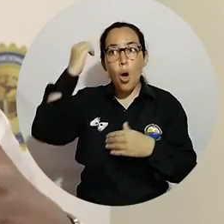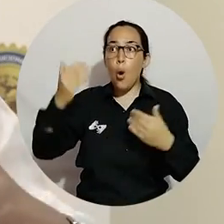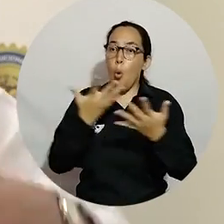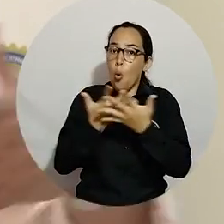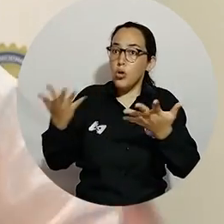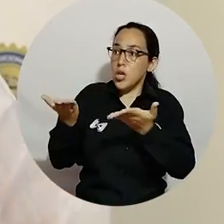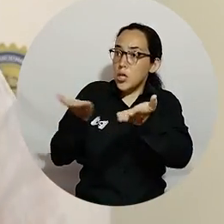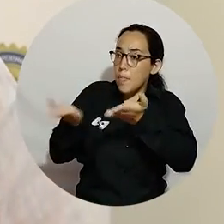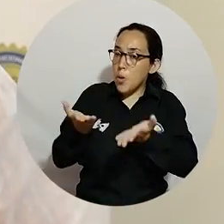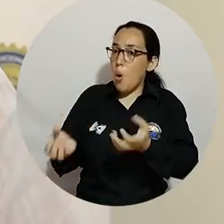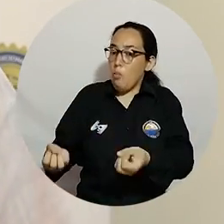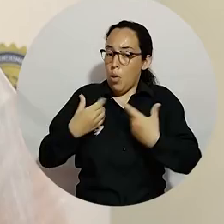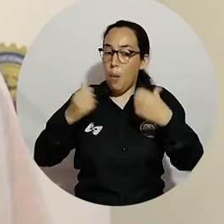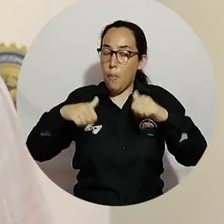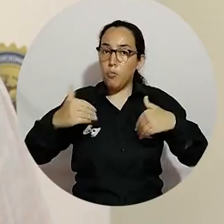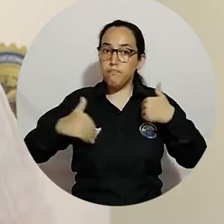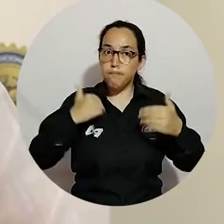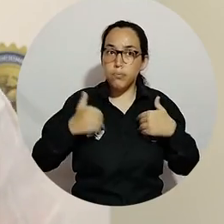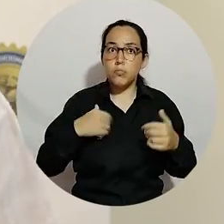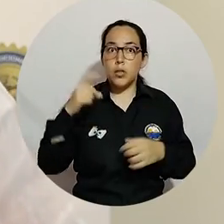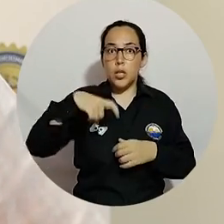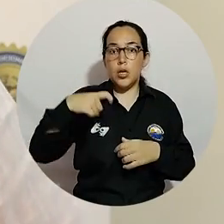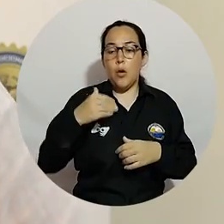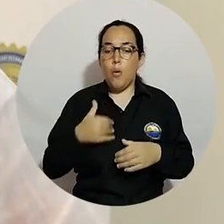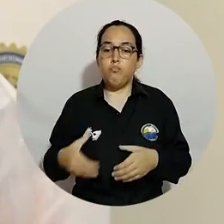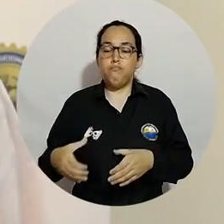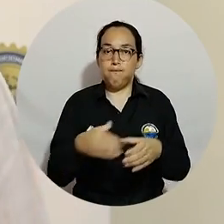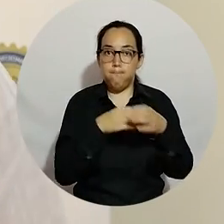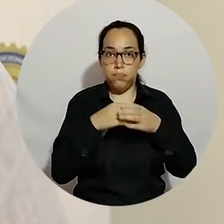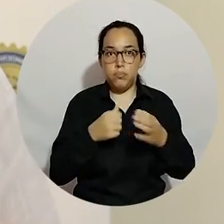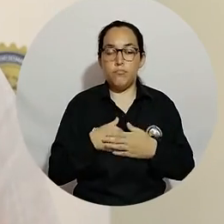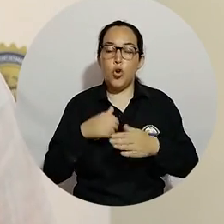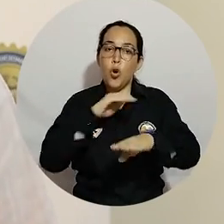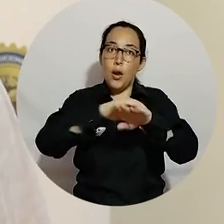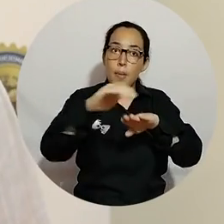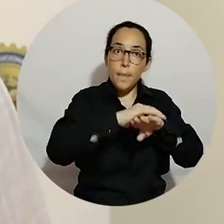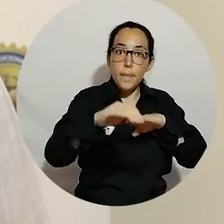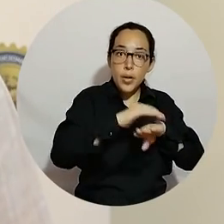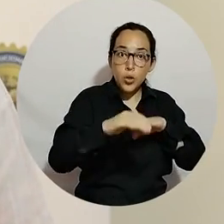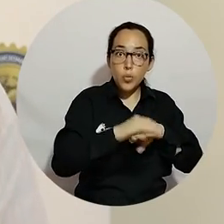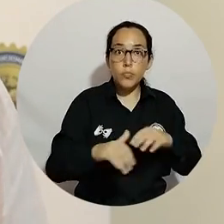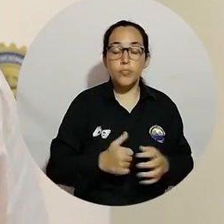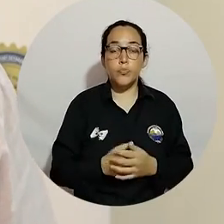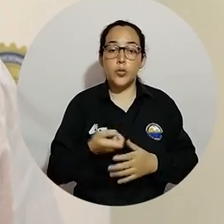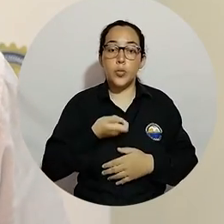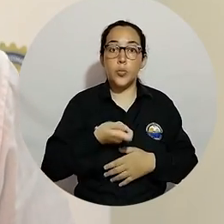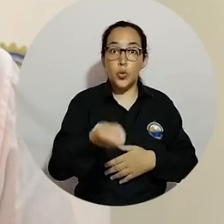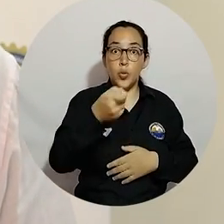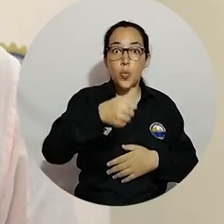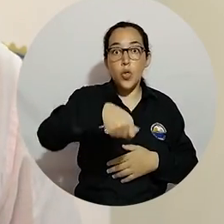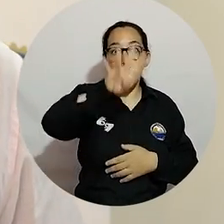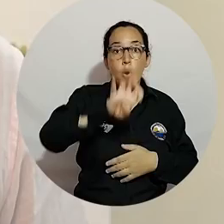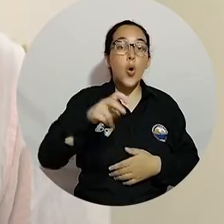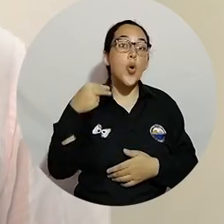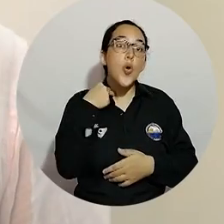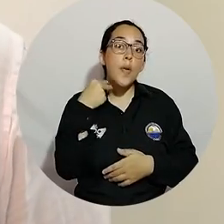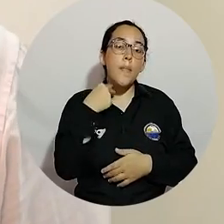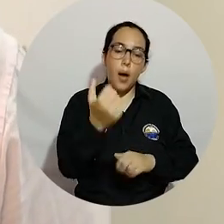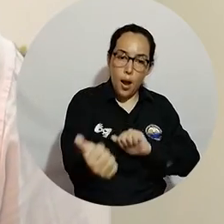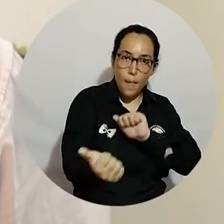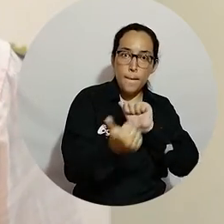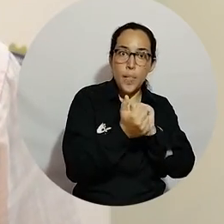a los docentes gozar de esos servicios que nos generen cierta tranquilidad en nuestra organización. Entonces los invito a votar el próximo